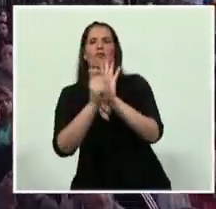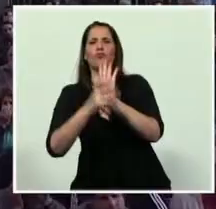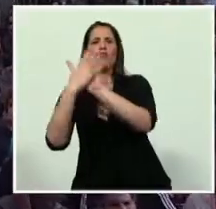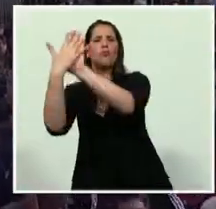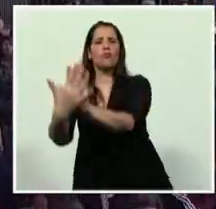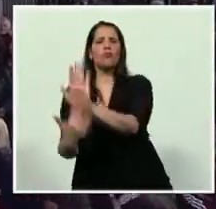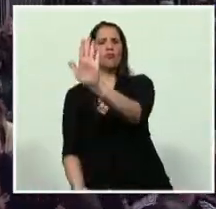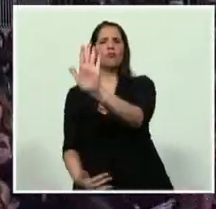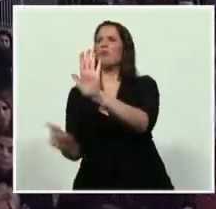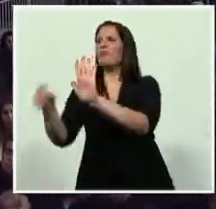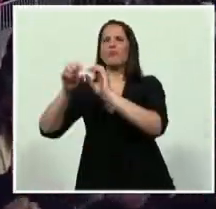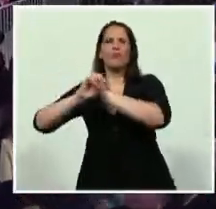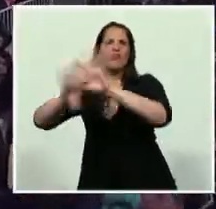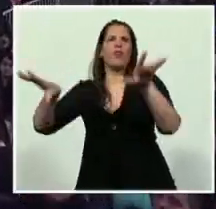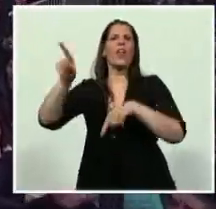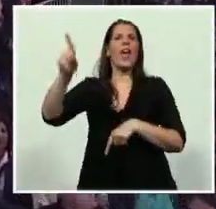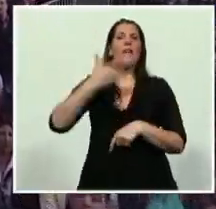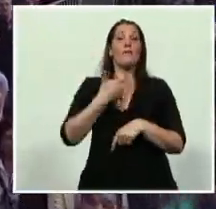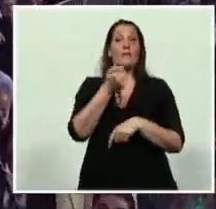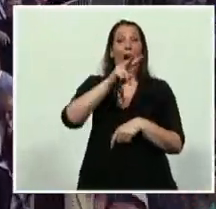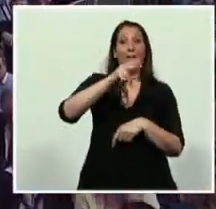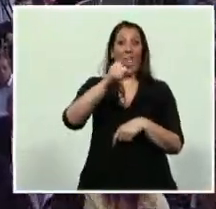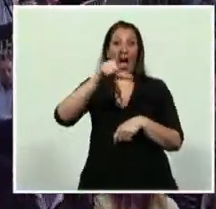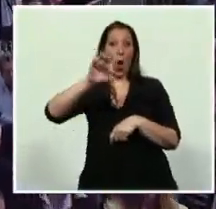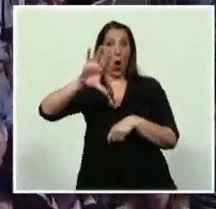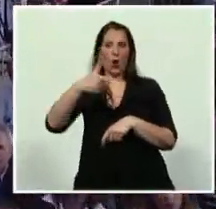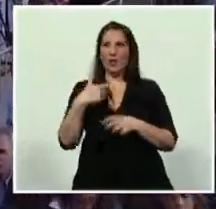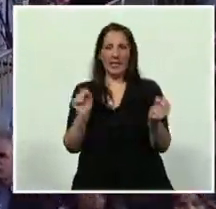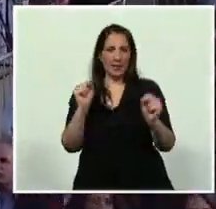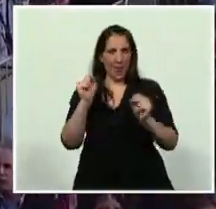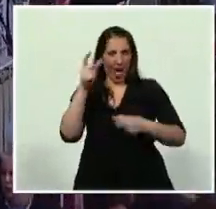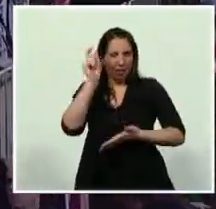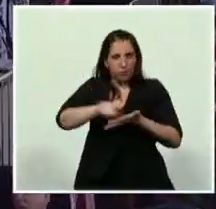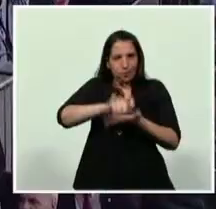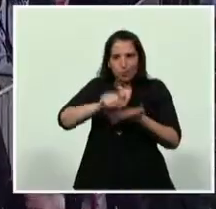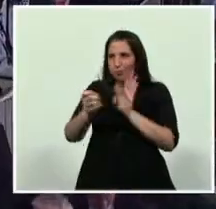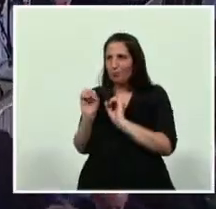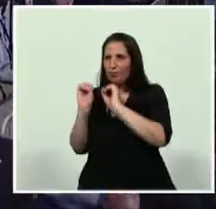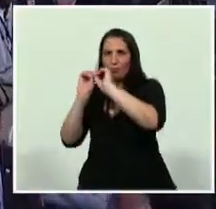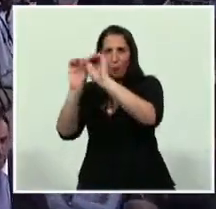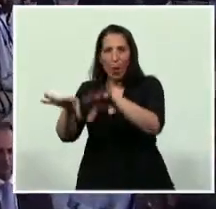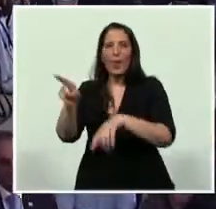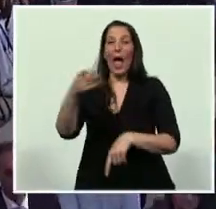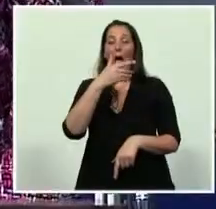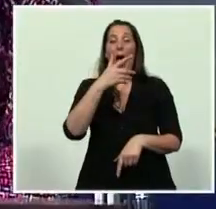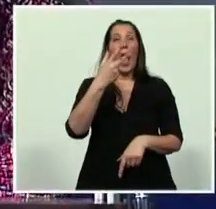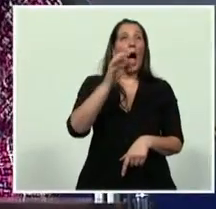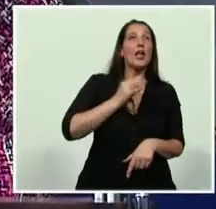Favaloro dirigiera ya por el año 2000 a quien conducía los destinos de la